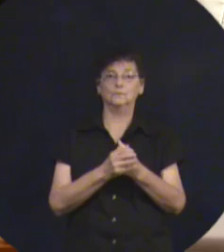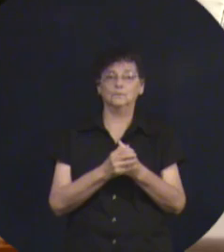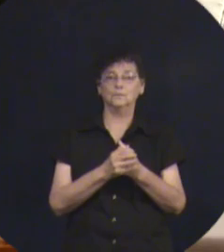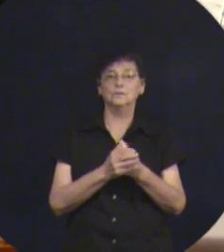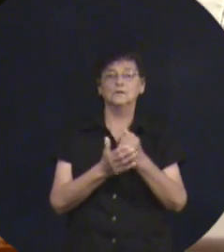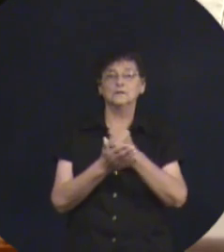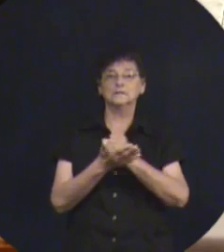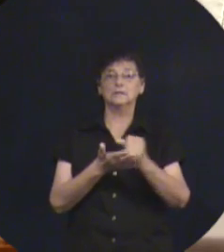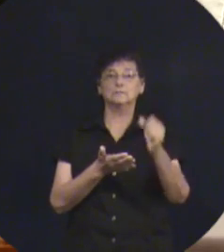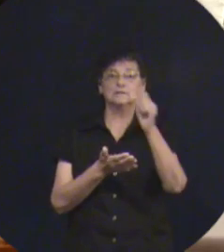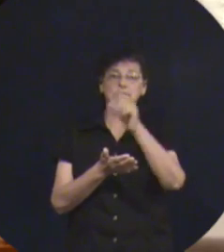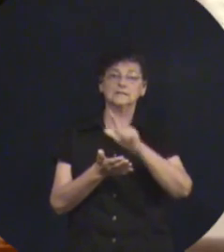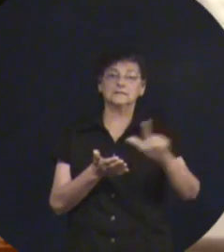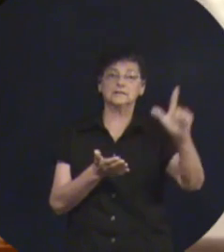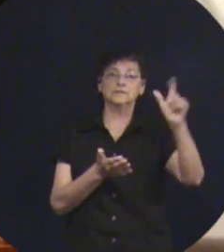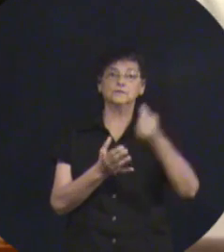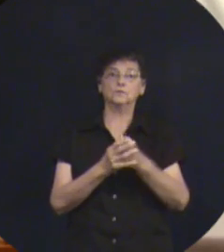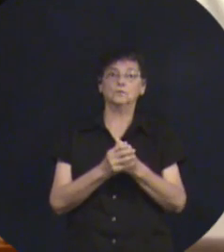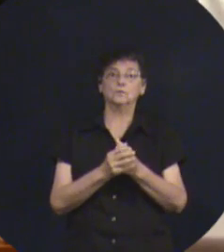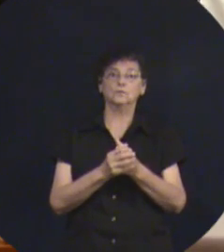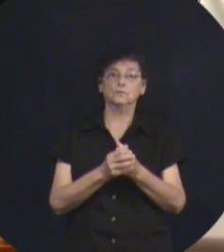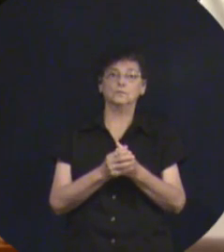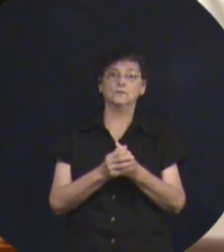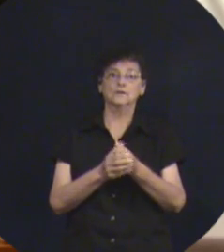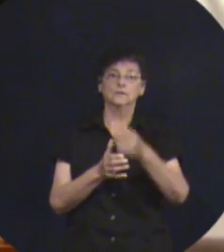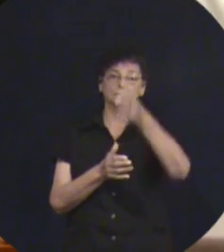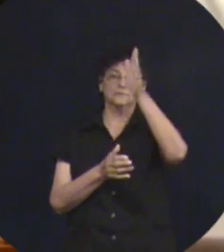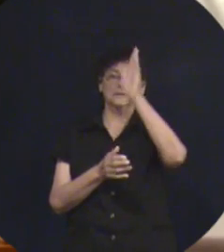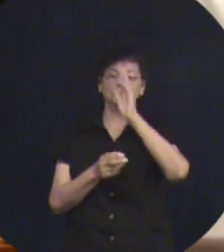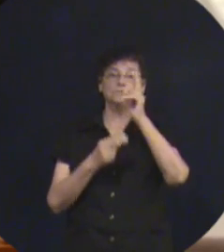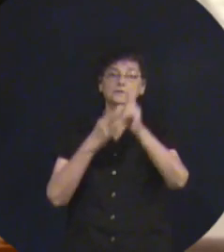santo, santo es el Señor.